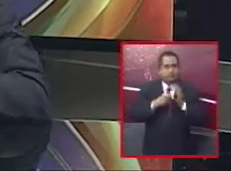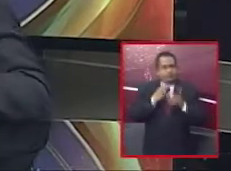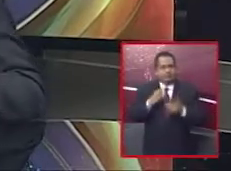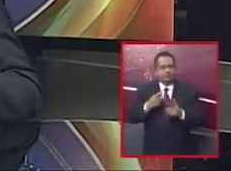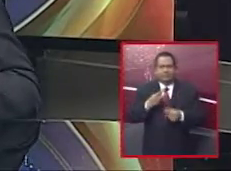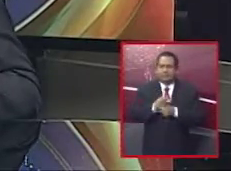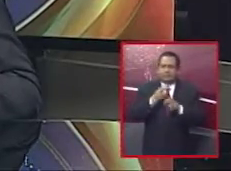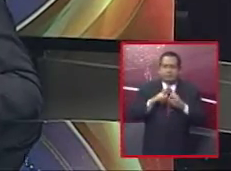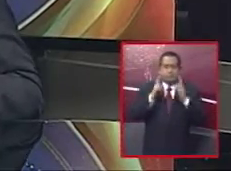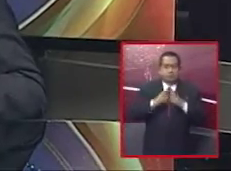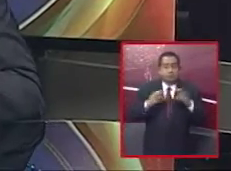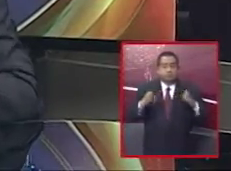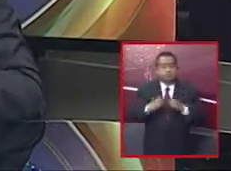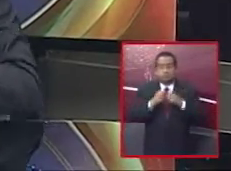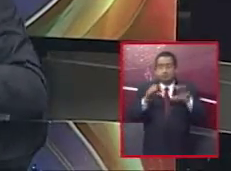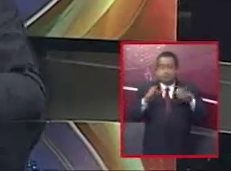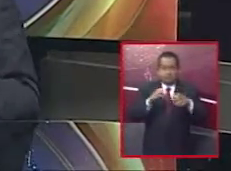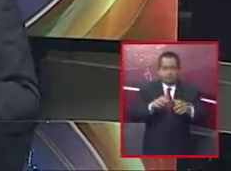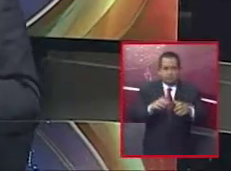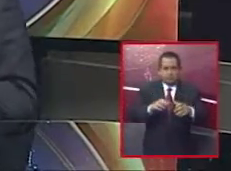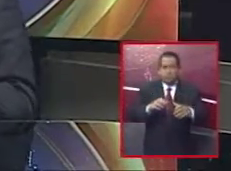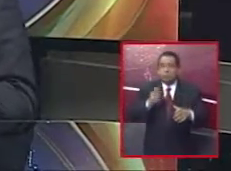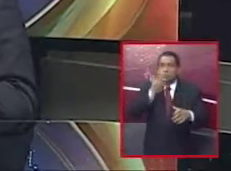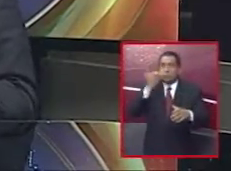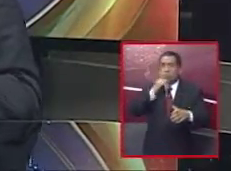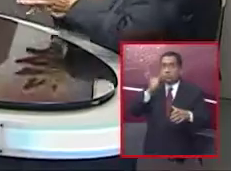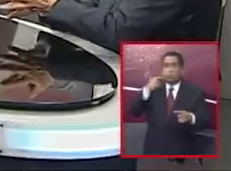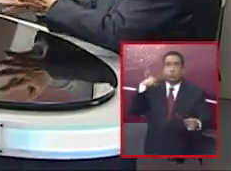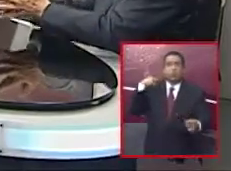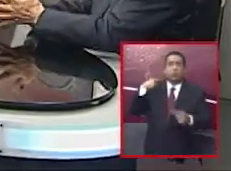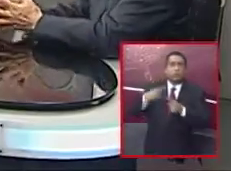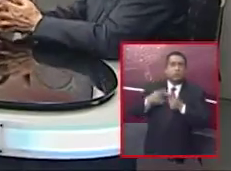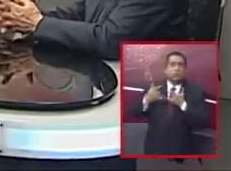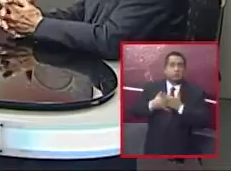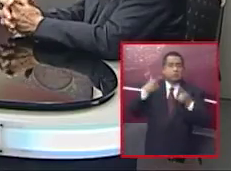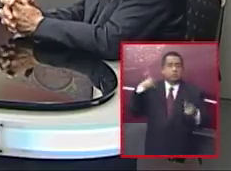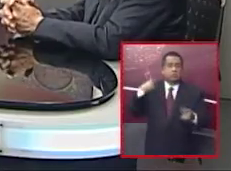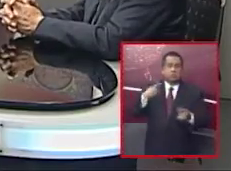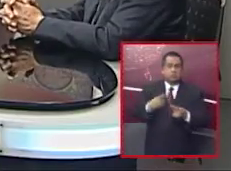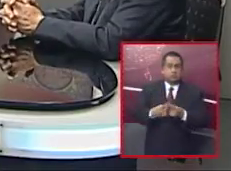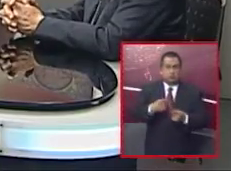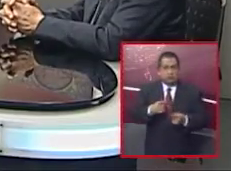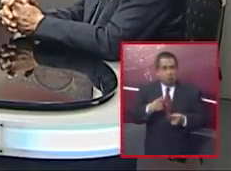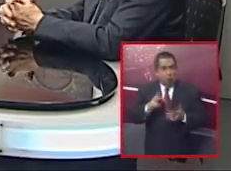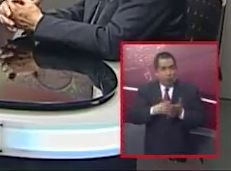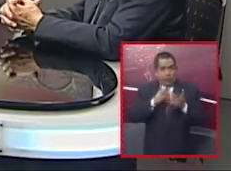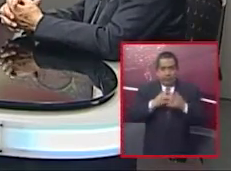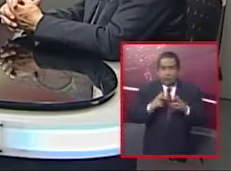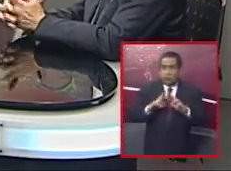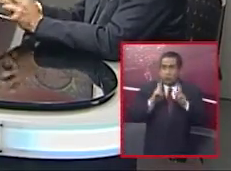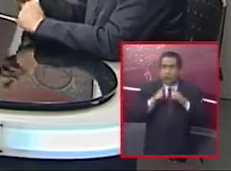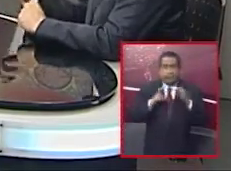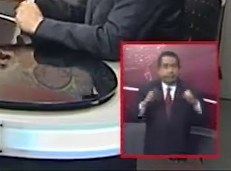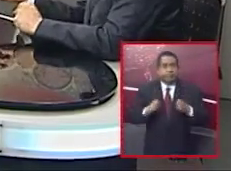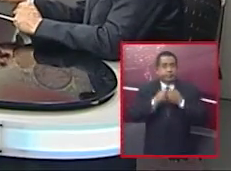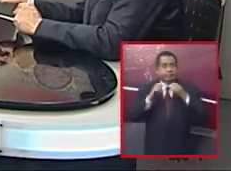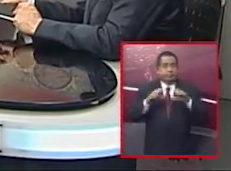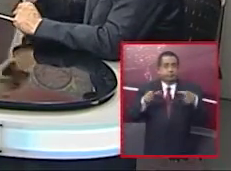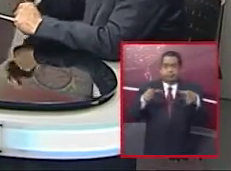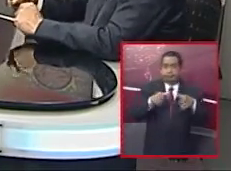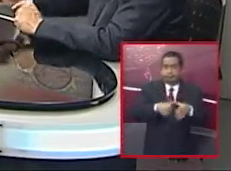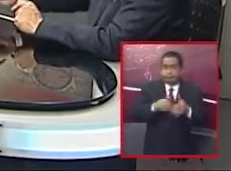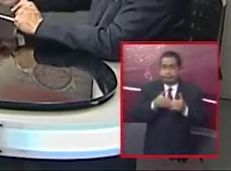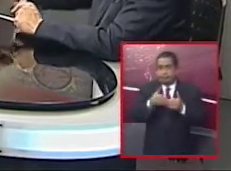extraordinario, algo inusual, o poco usual en los últimos tiempos en nuestro país, y más